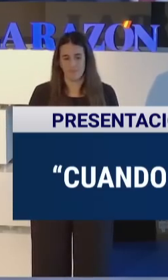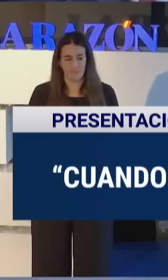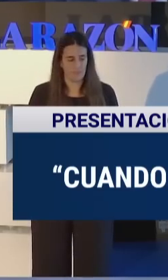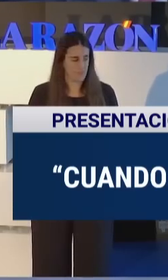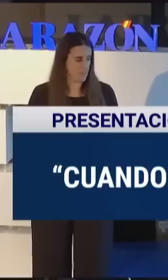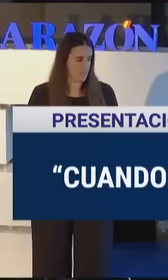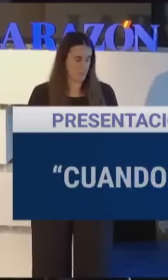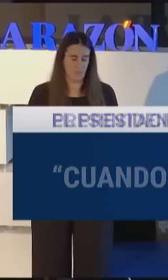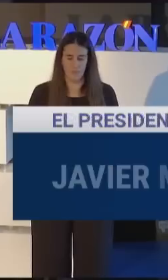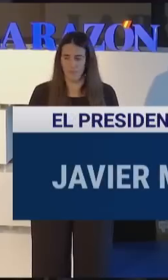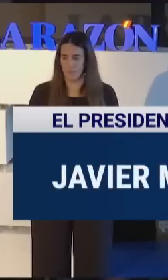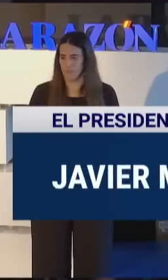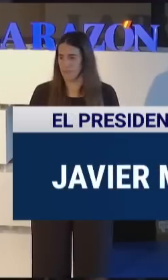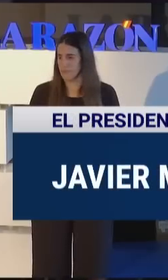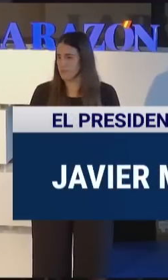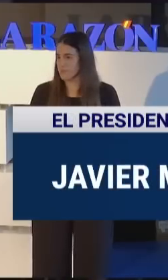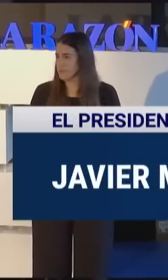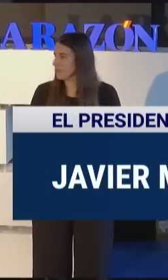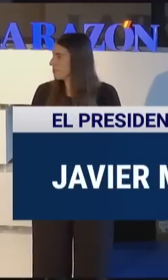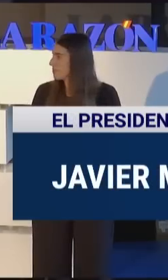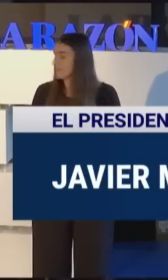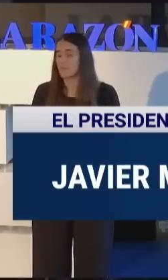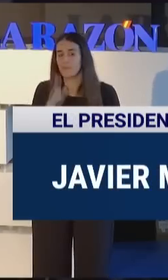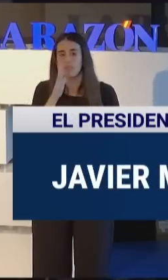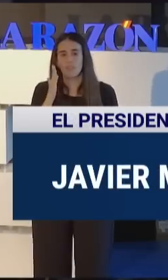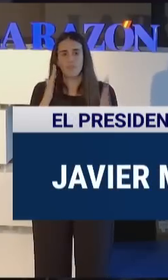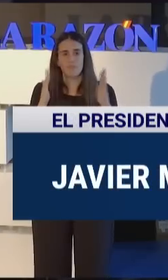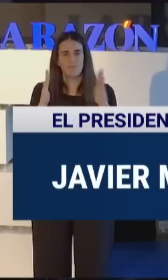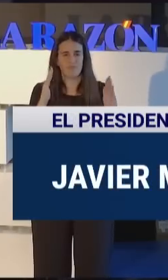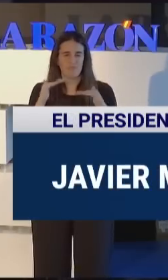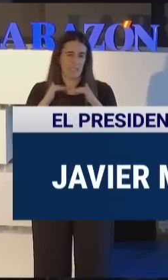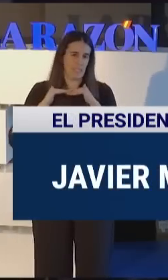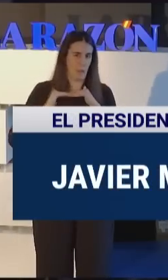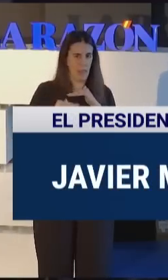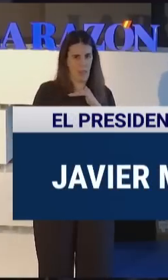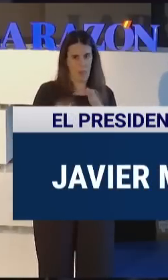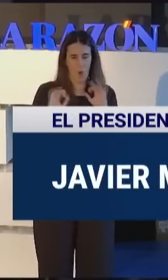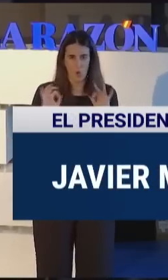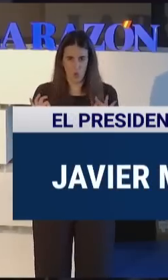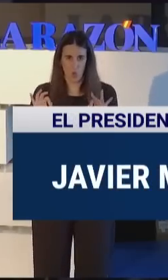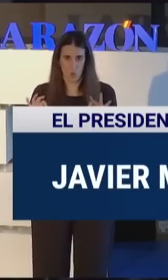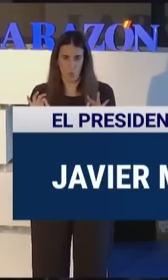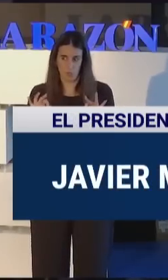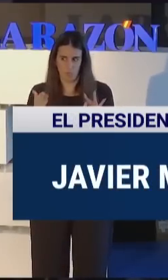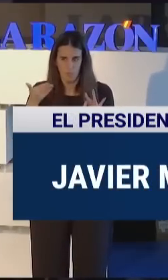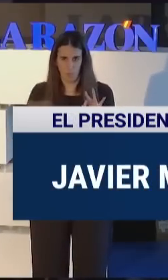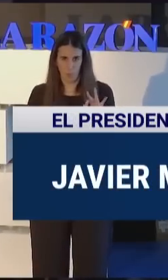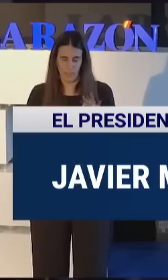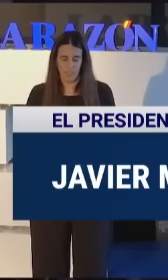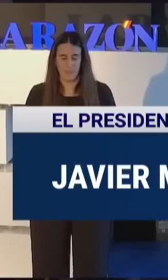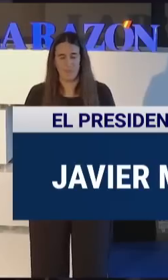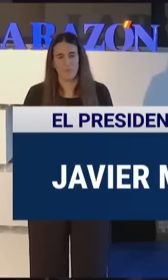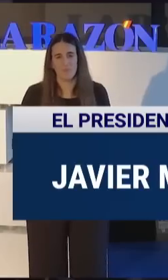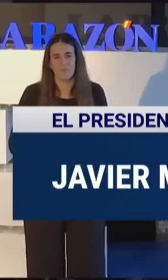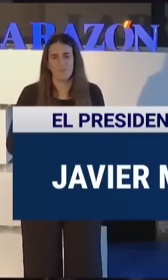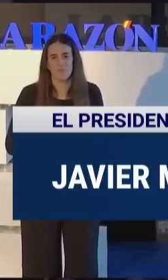Entonces, ahora estamos, digamos, en la fase de estabilización del paciente, que no es poca cosa, porque